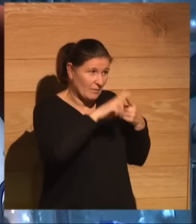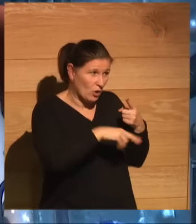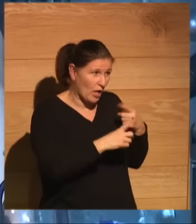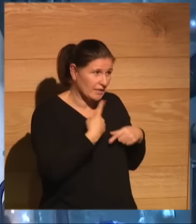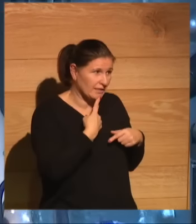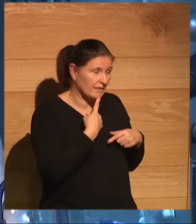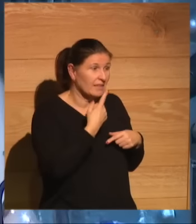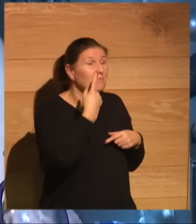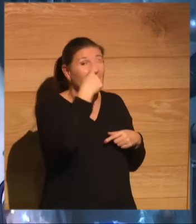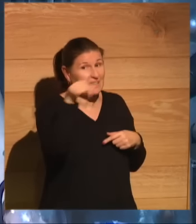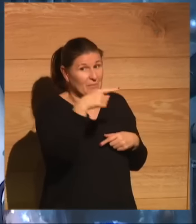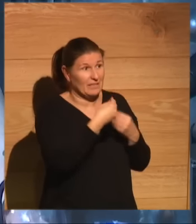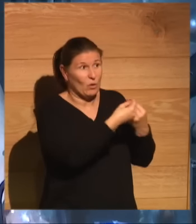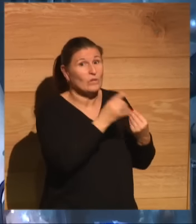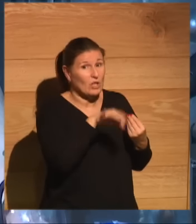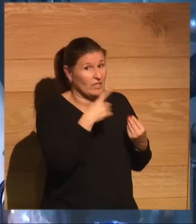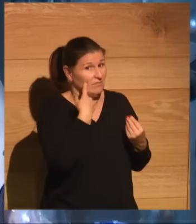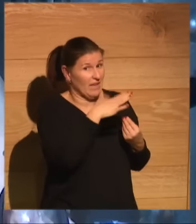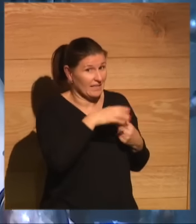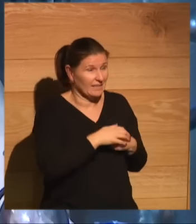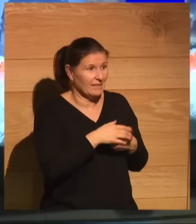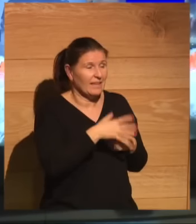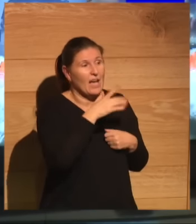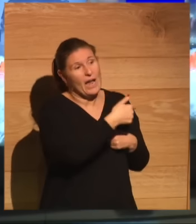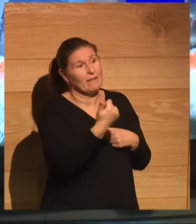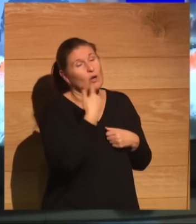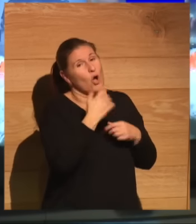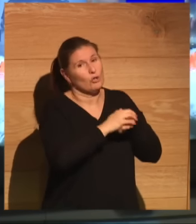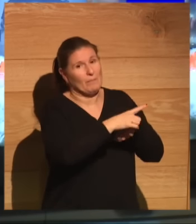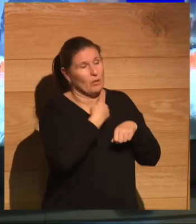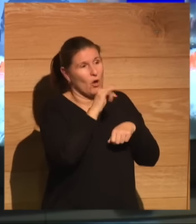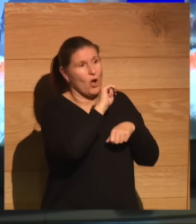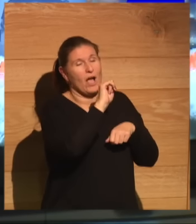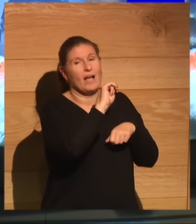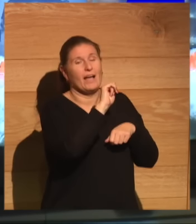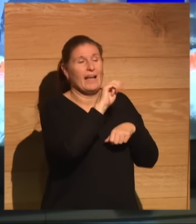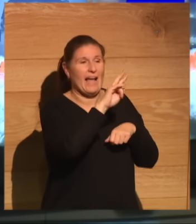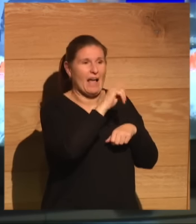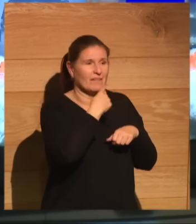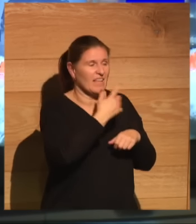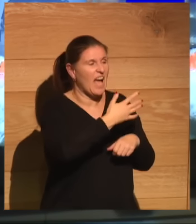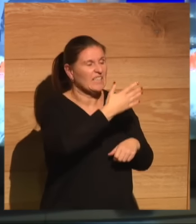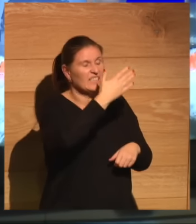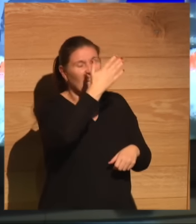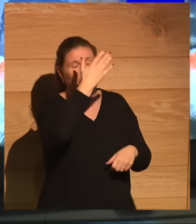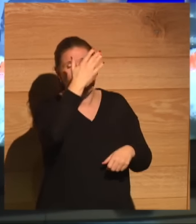a dónde te arrimas, claro. Javi. Vete con tu amiguito, Javi. 280. Anda ya.